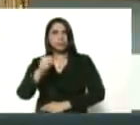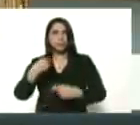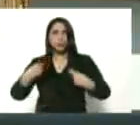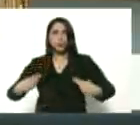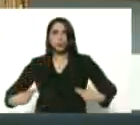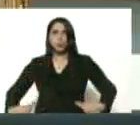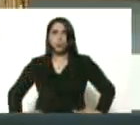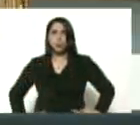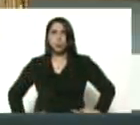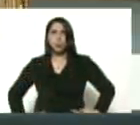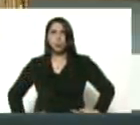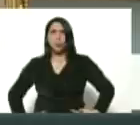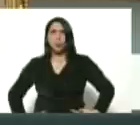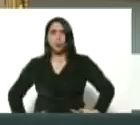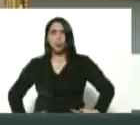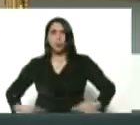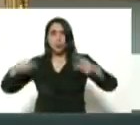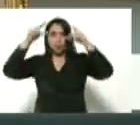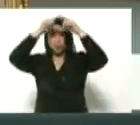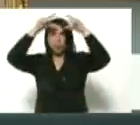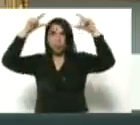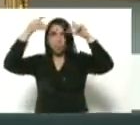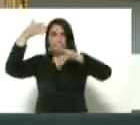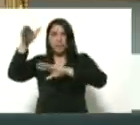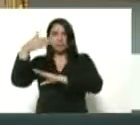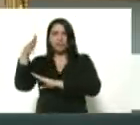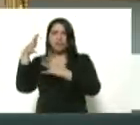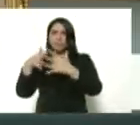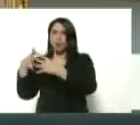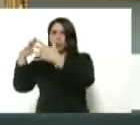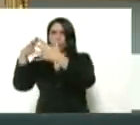uniformes, emblemas del ejército de Estados Unidos.